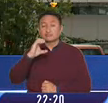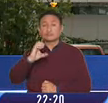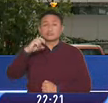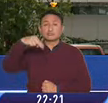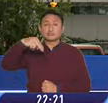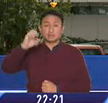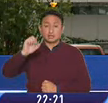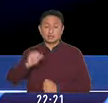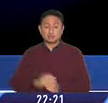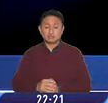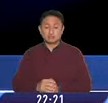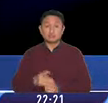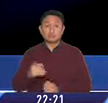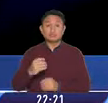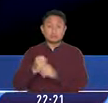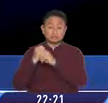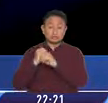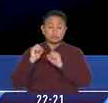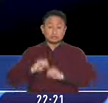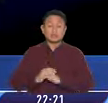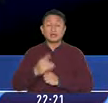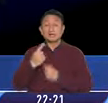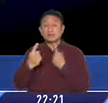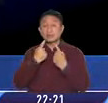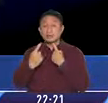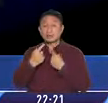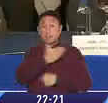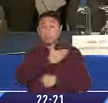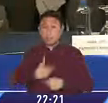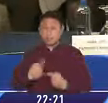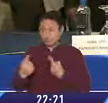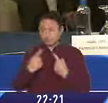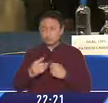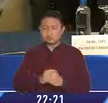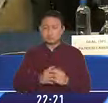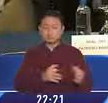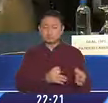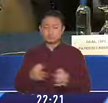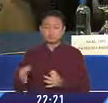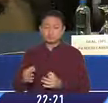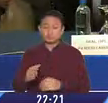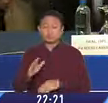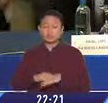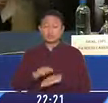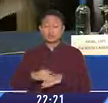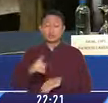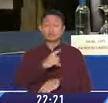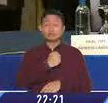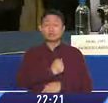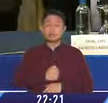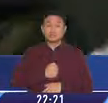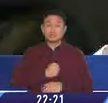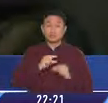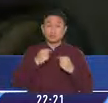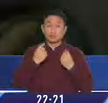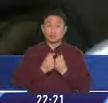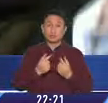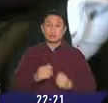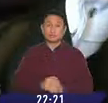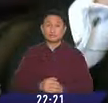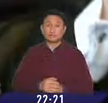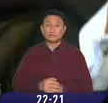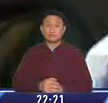Nacional Electoral estaría obligado a diferir el debate presidencial en vista del luto que atraviesan ellos como movimiento. Tienen